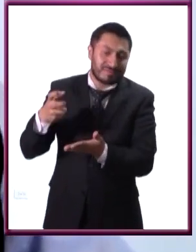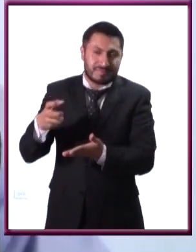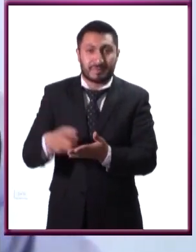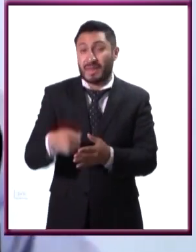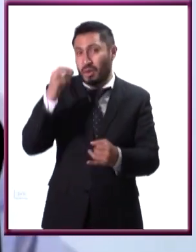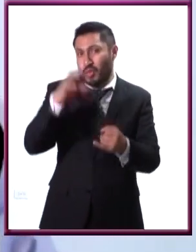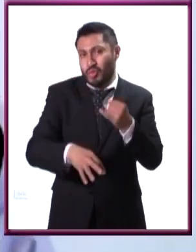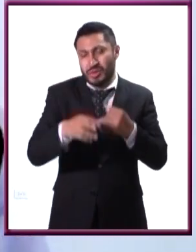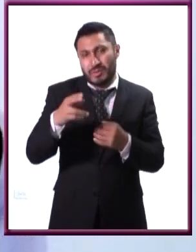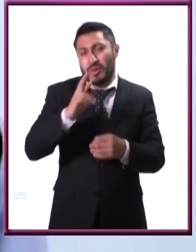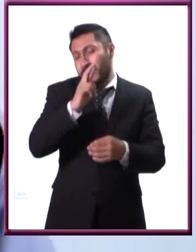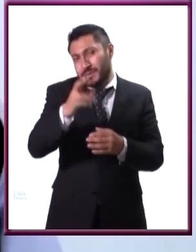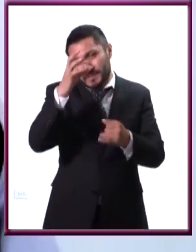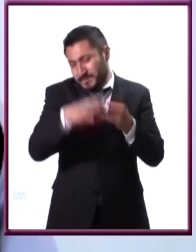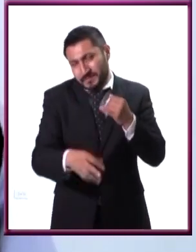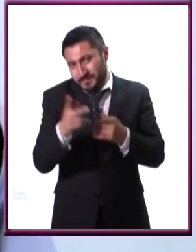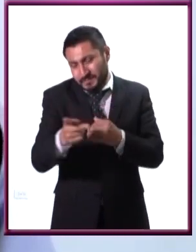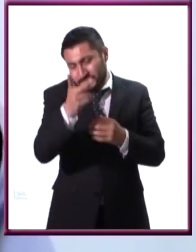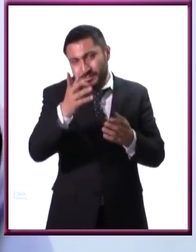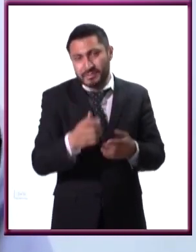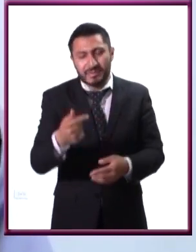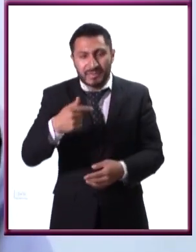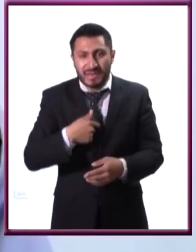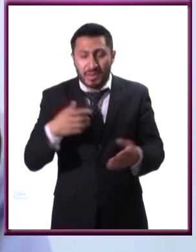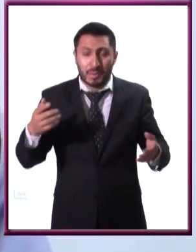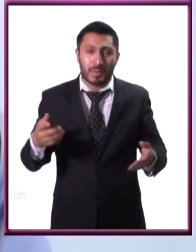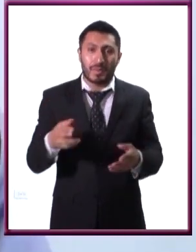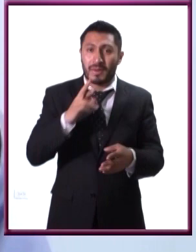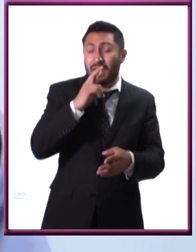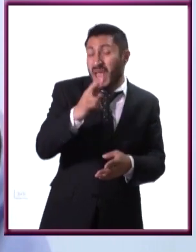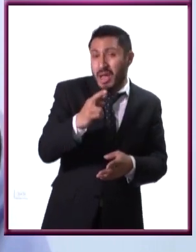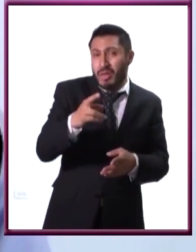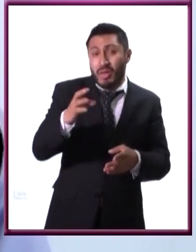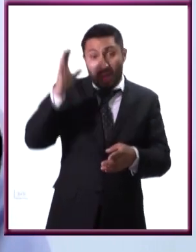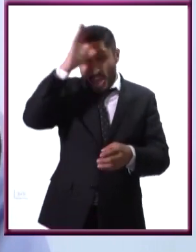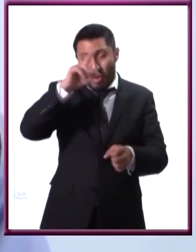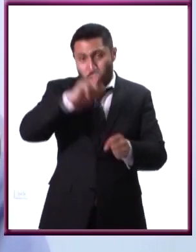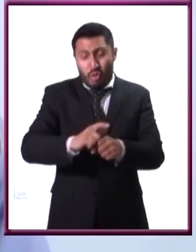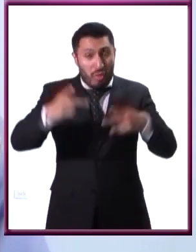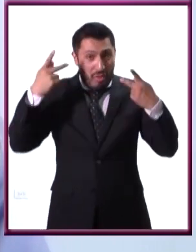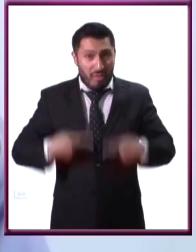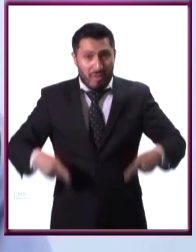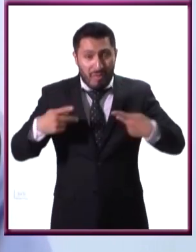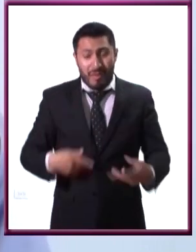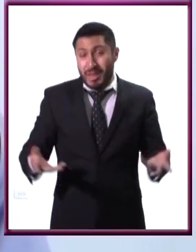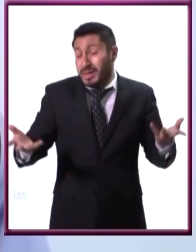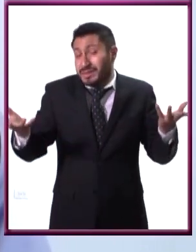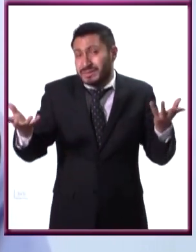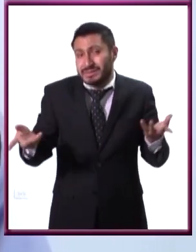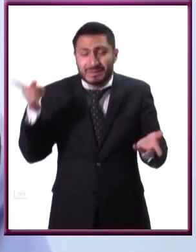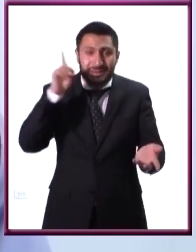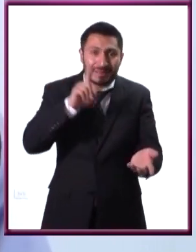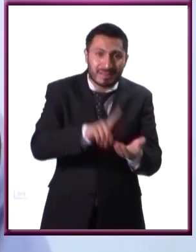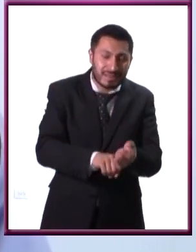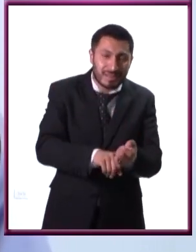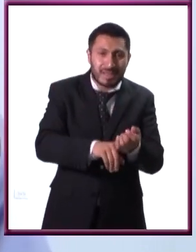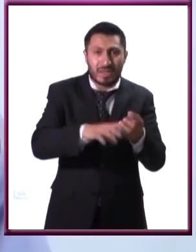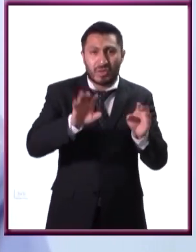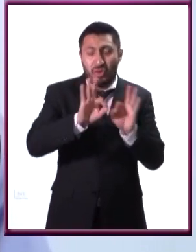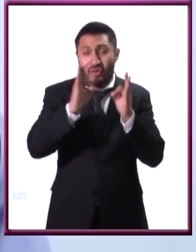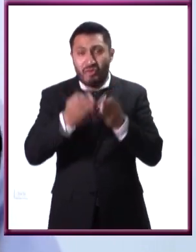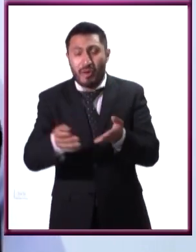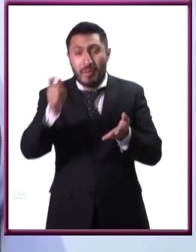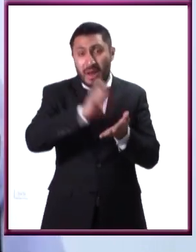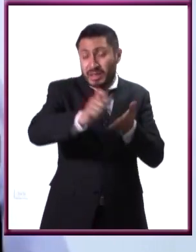finalmente digo, contestando esta última pregunta, me gustaría hacer mucho énfasis en que la cultura de toda la humanidad ha quedado almacenada en